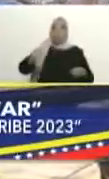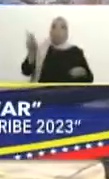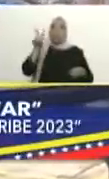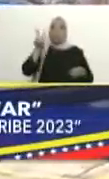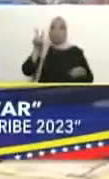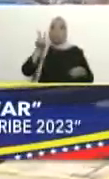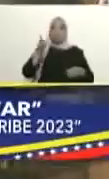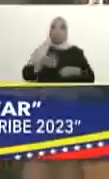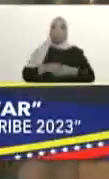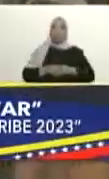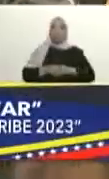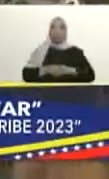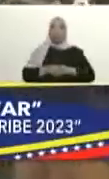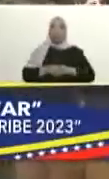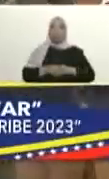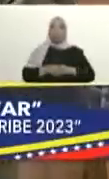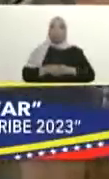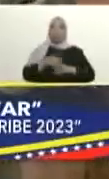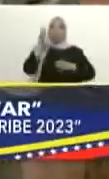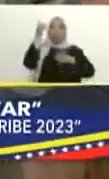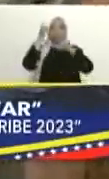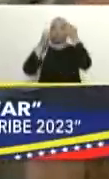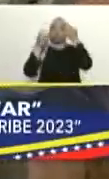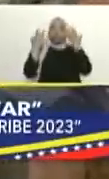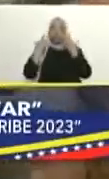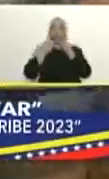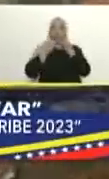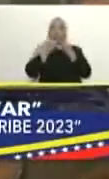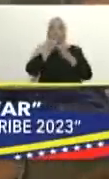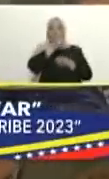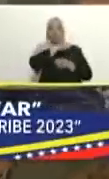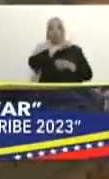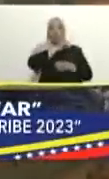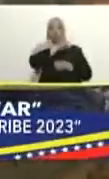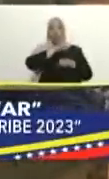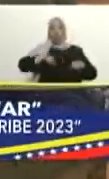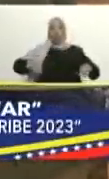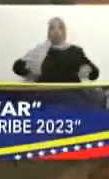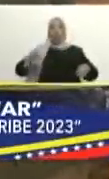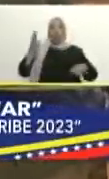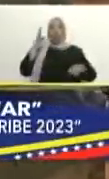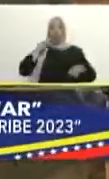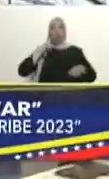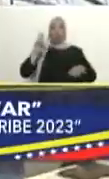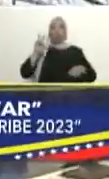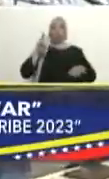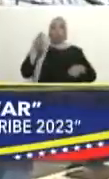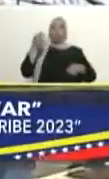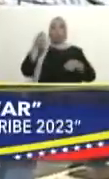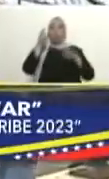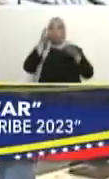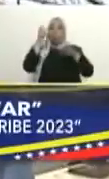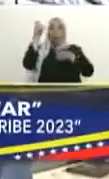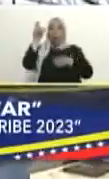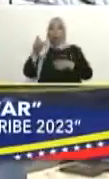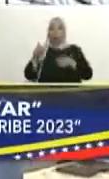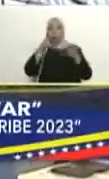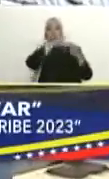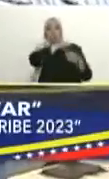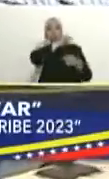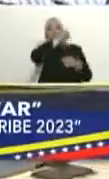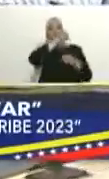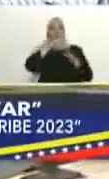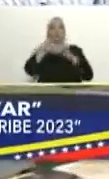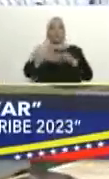República Bolivariana de Venezuela, comandante en jefe de la Fuerza Armada Nacional Bolivariana, al capitán de navío Jesús Moreno